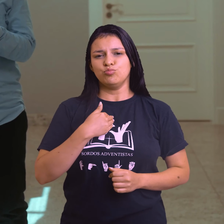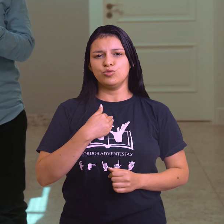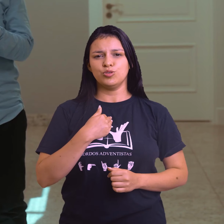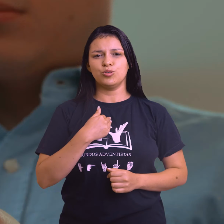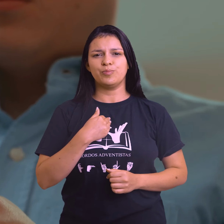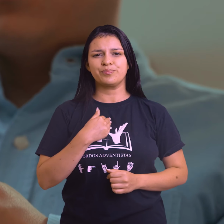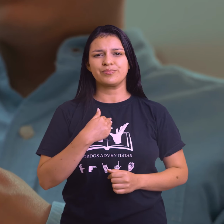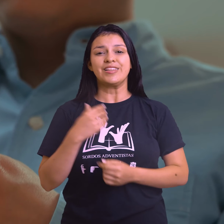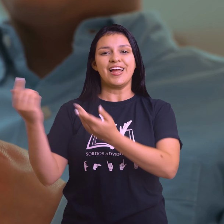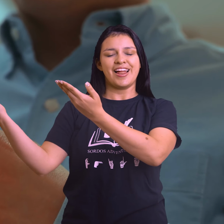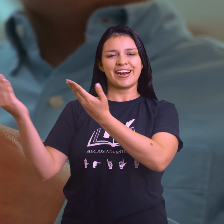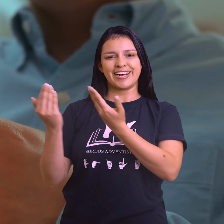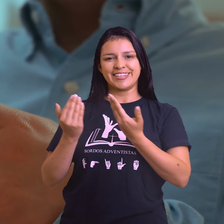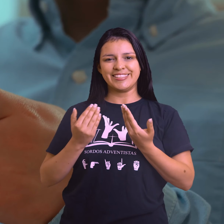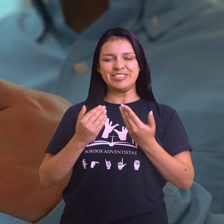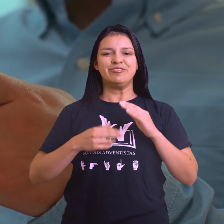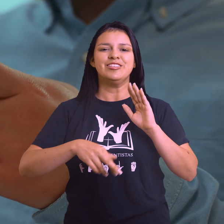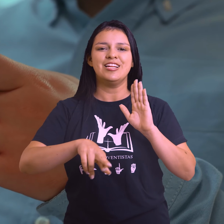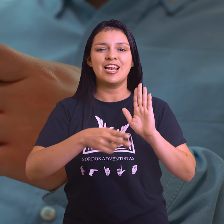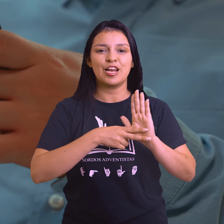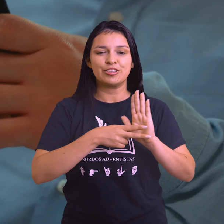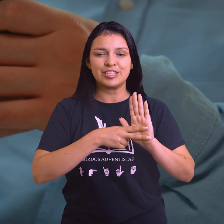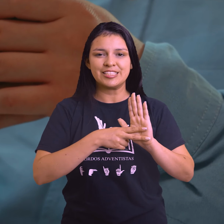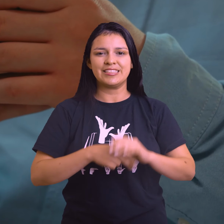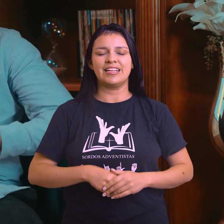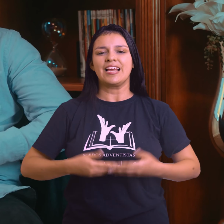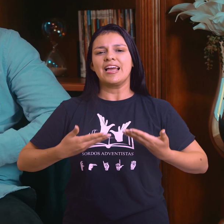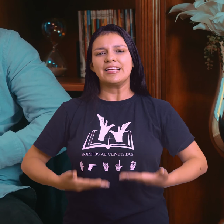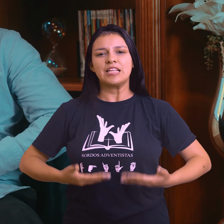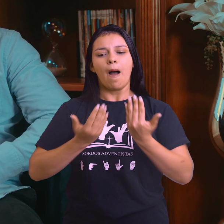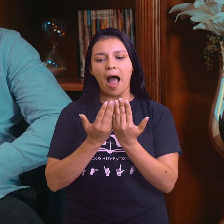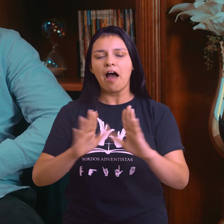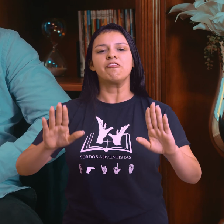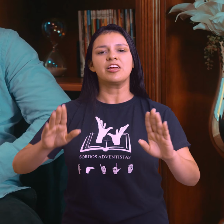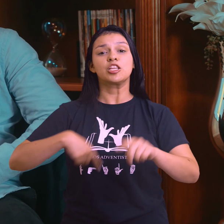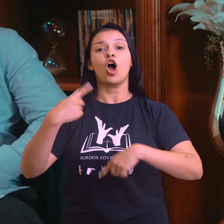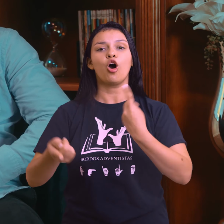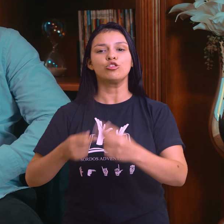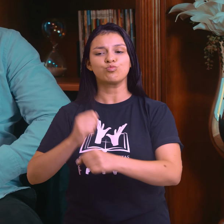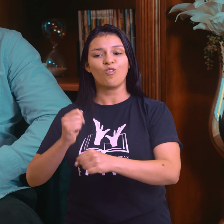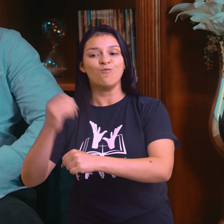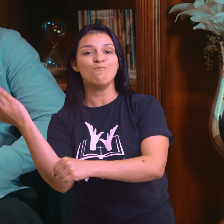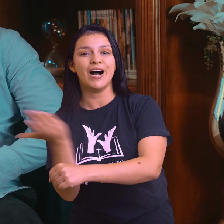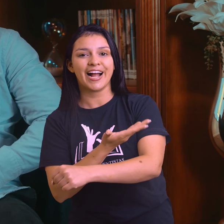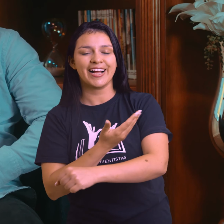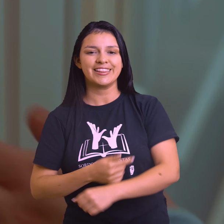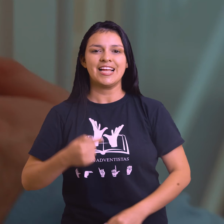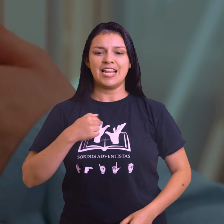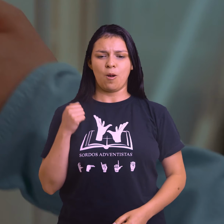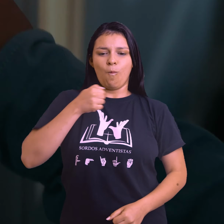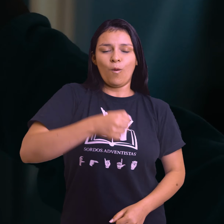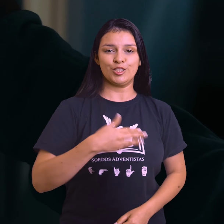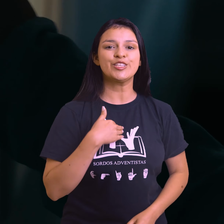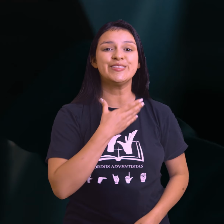yo recibí la noticia de que estaba abierto o tabacante en el puesto que yo quería. Y entregué